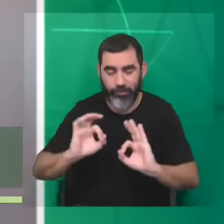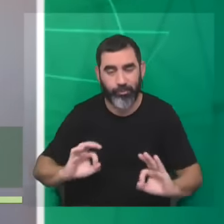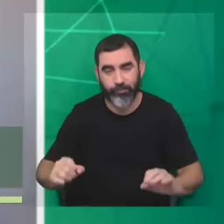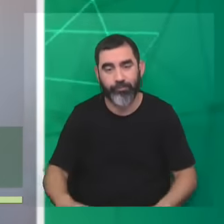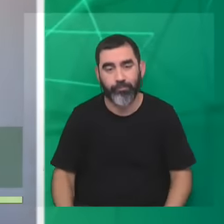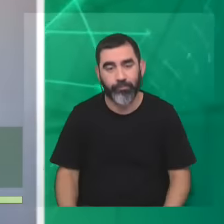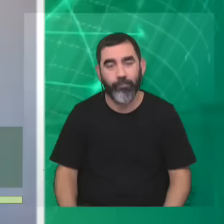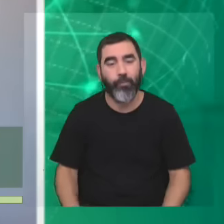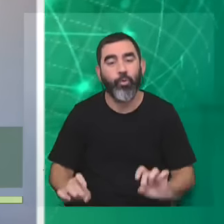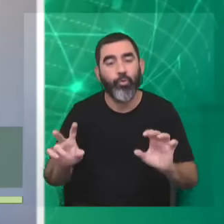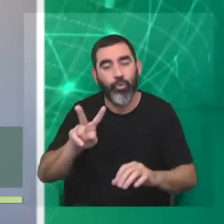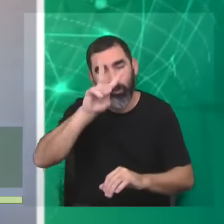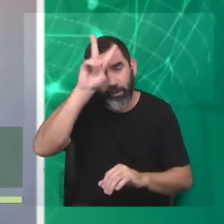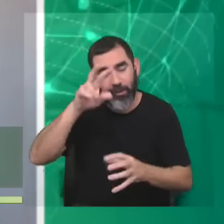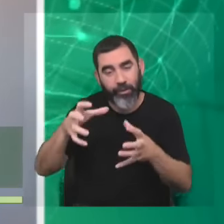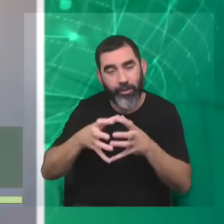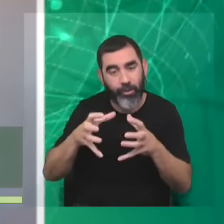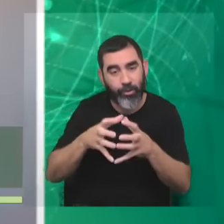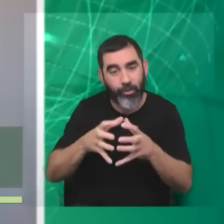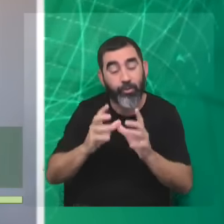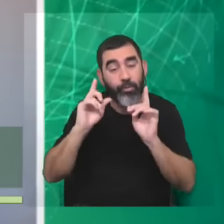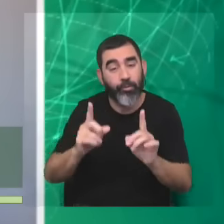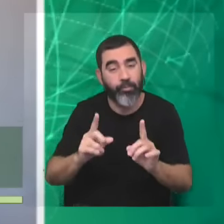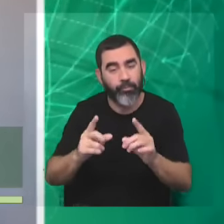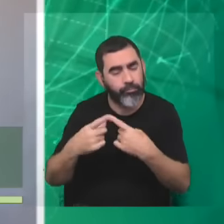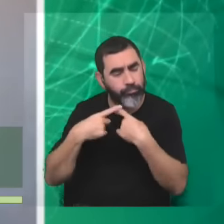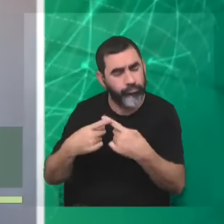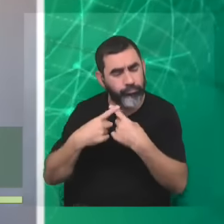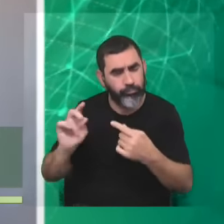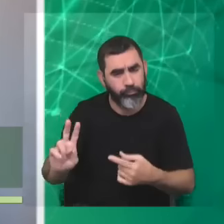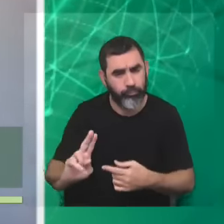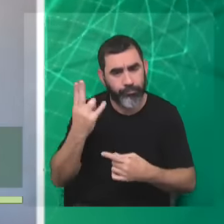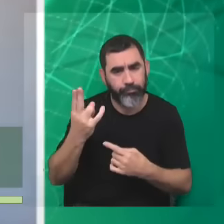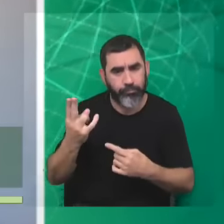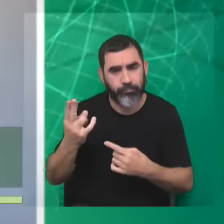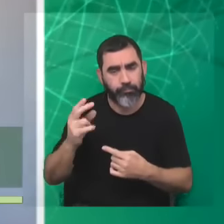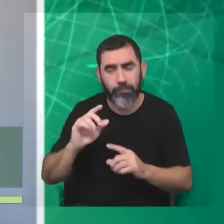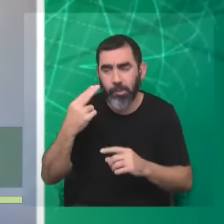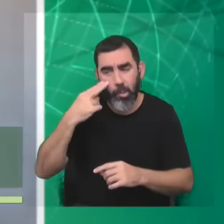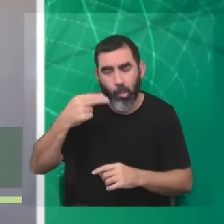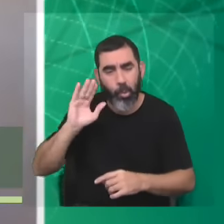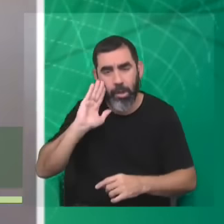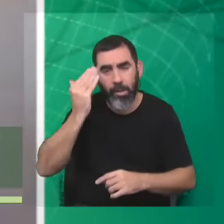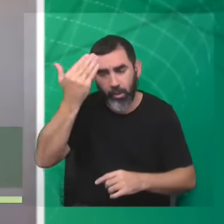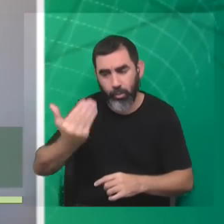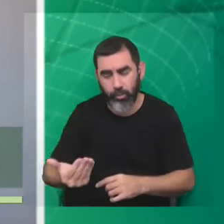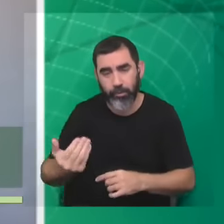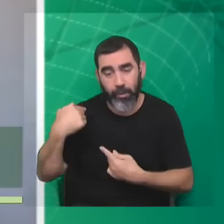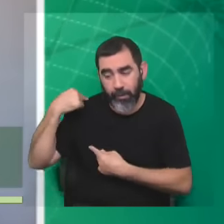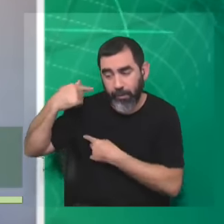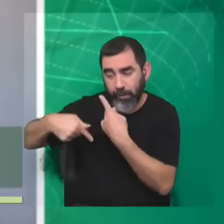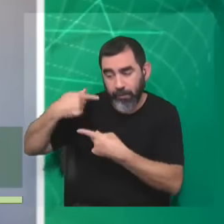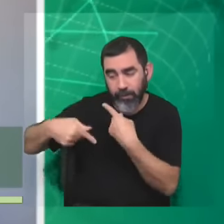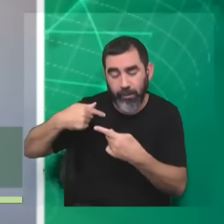no solo de las comunidades indígenas que además eso es algo muy discutido en Uruguay porque no se nos ha reconocido somos descendientes de